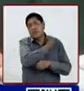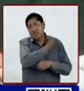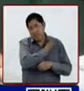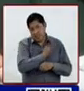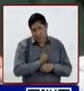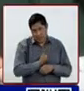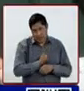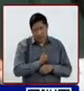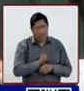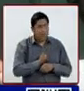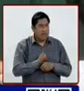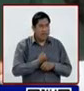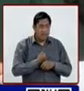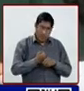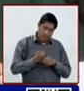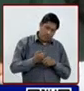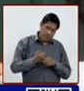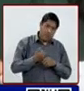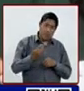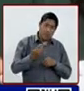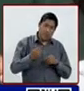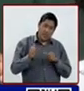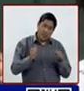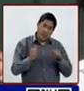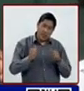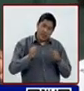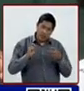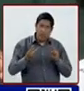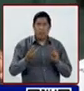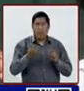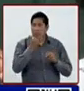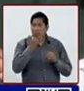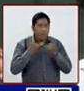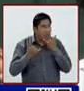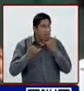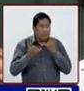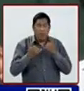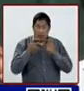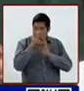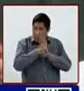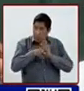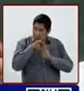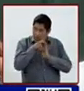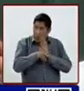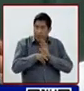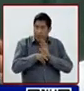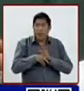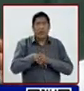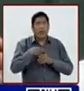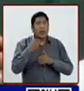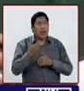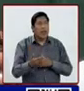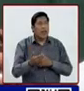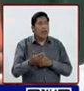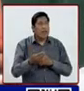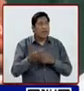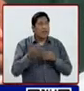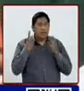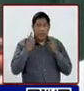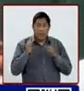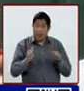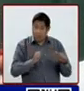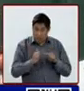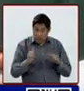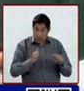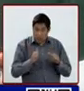pandillas. Ante una acción existe una reacción. De acuerdo a los preliminarmente a los videos que se tiene, existiría previamente una